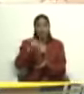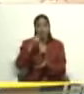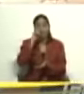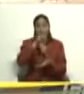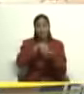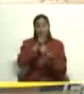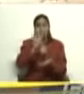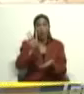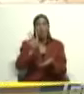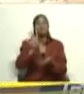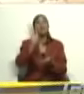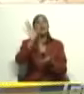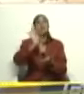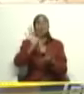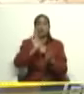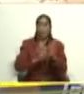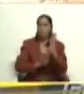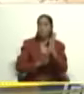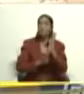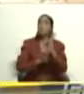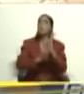56,4%, un indicador